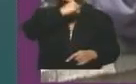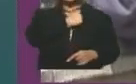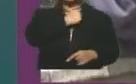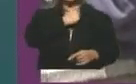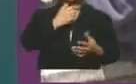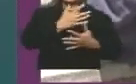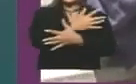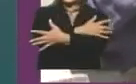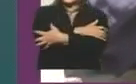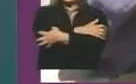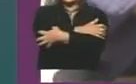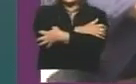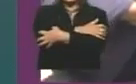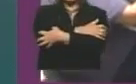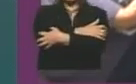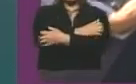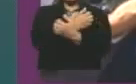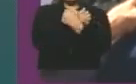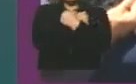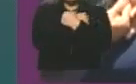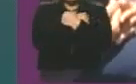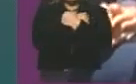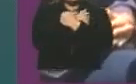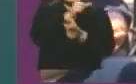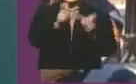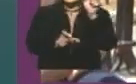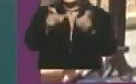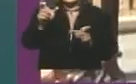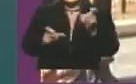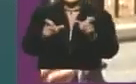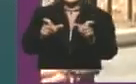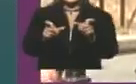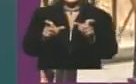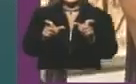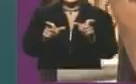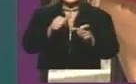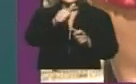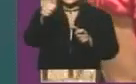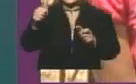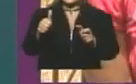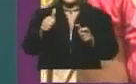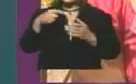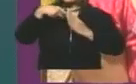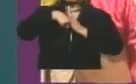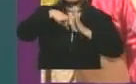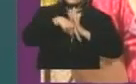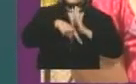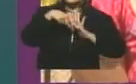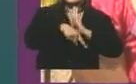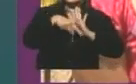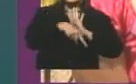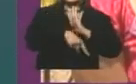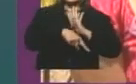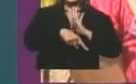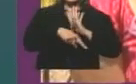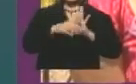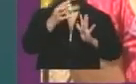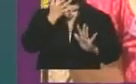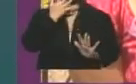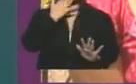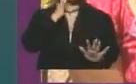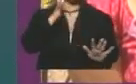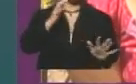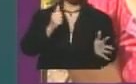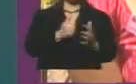Ay, ese calor que tiene cada una en su punto, ¿no? Porque cada una tiene una esencia, por lo